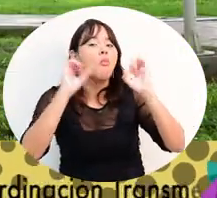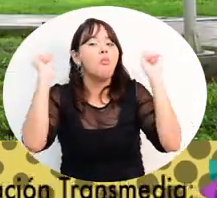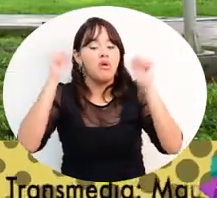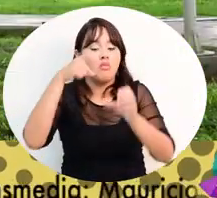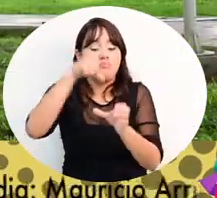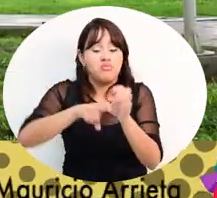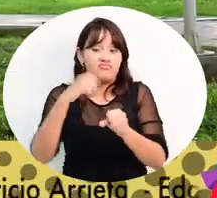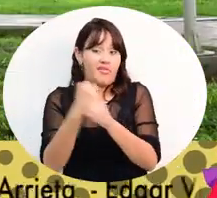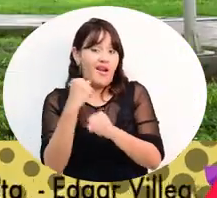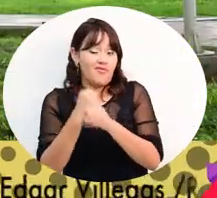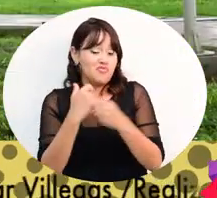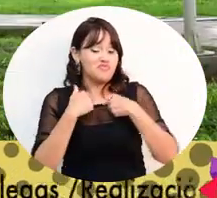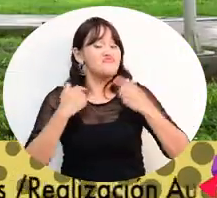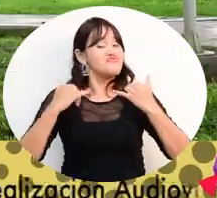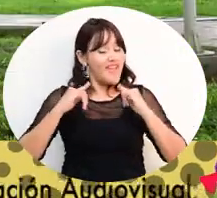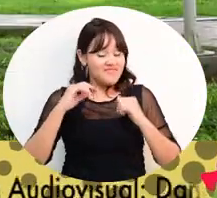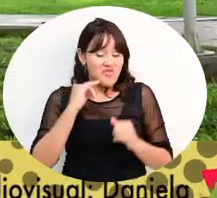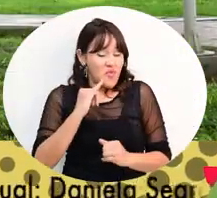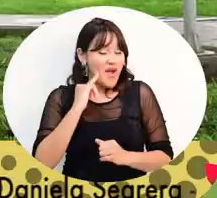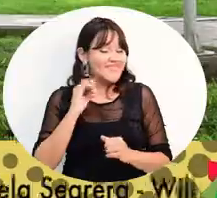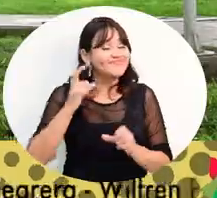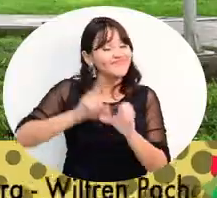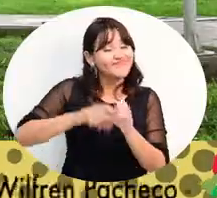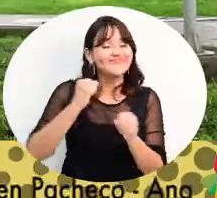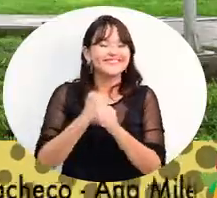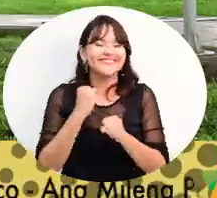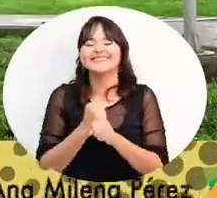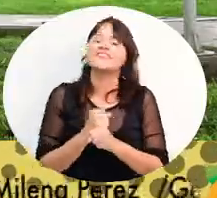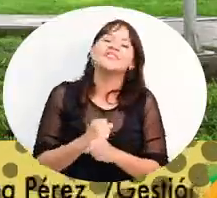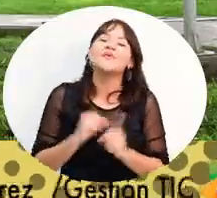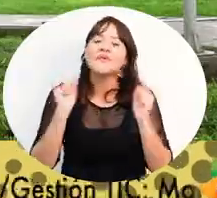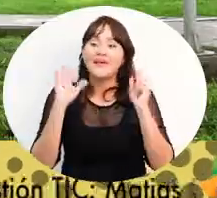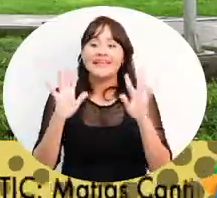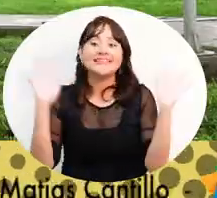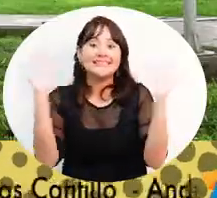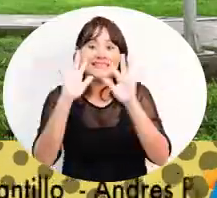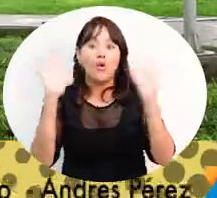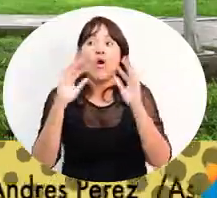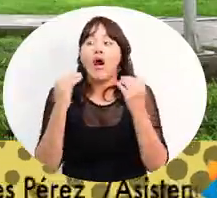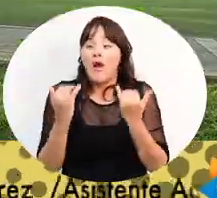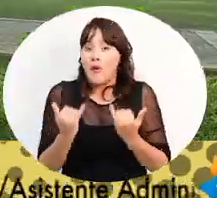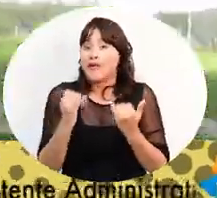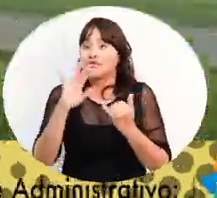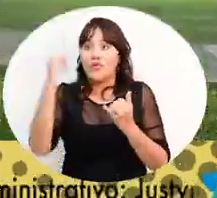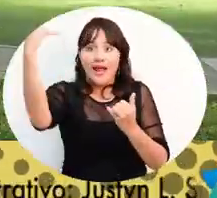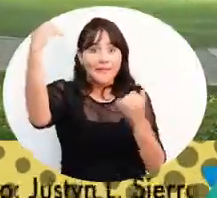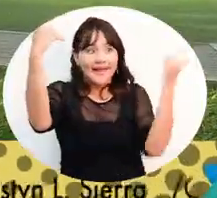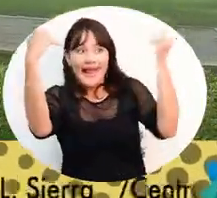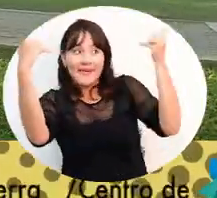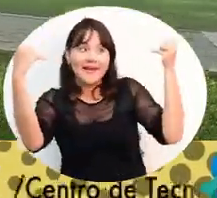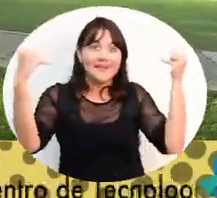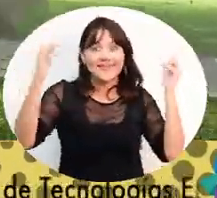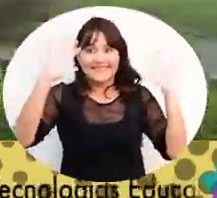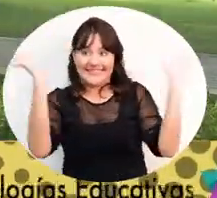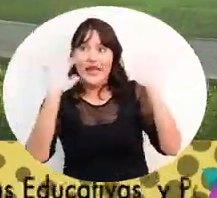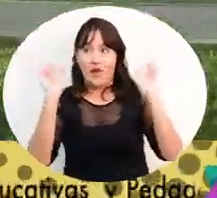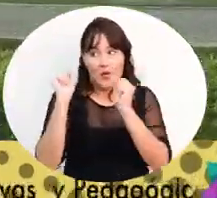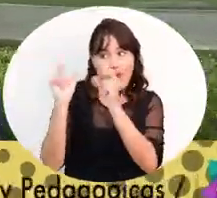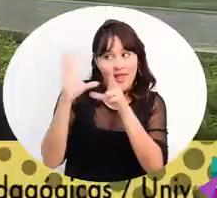Pro, como en mi caso. Vean, ahí está una oportunidad. Nos despedimos a la cuenta de 3. A todas las cámaras nos vamos a despedir.